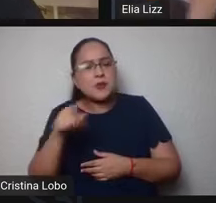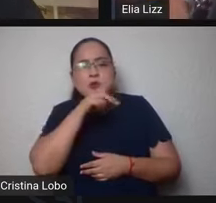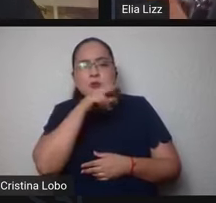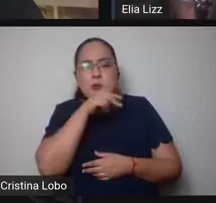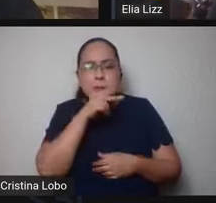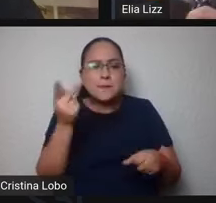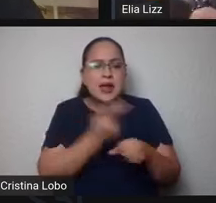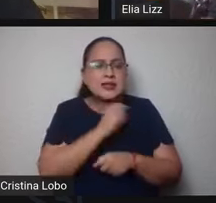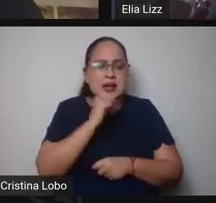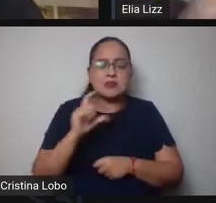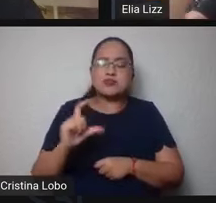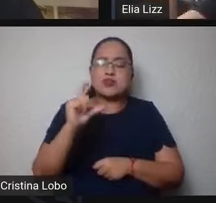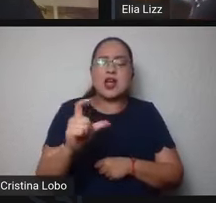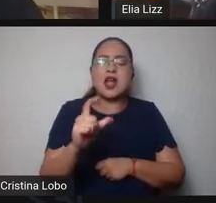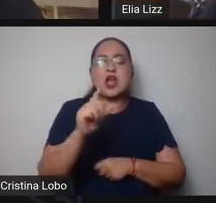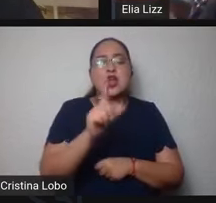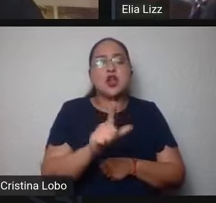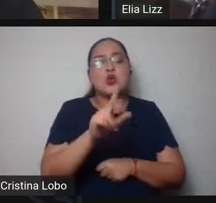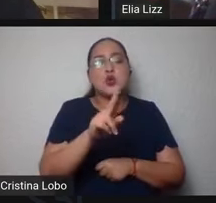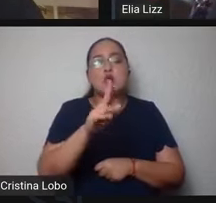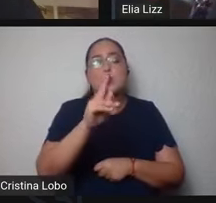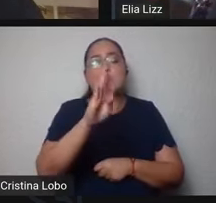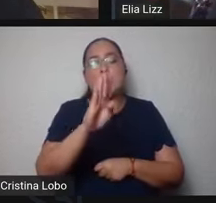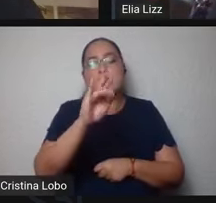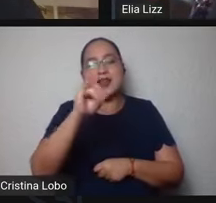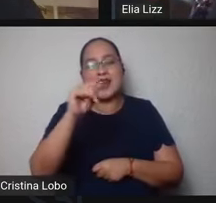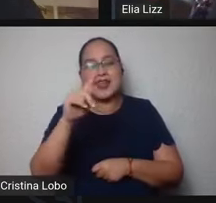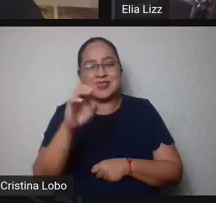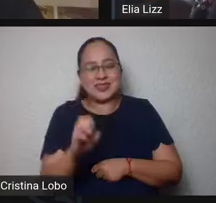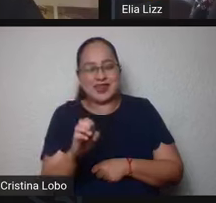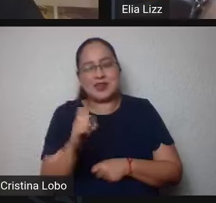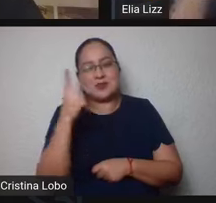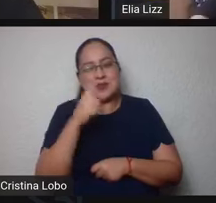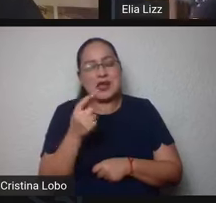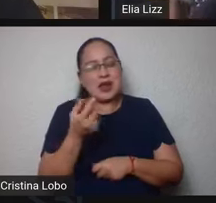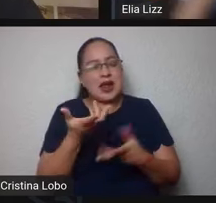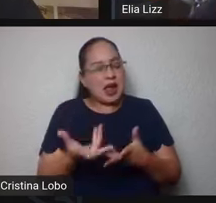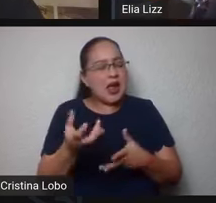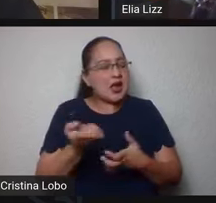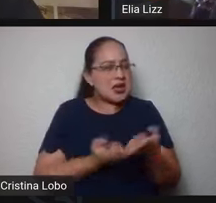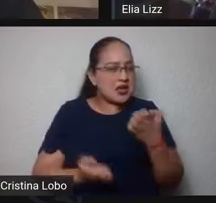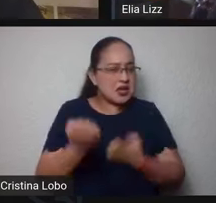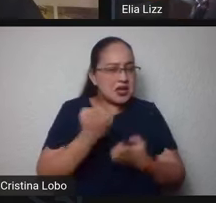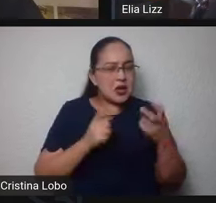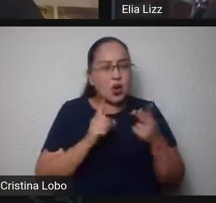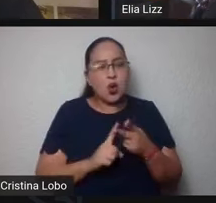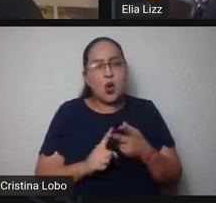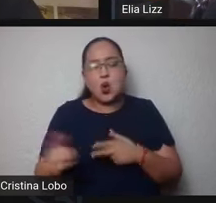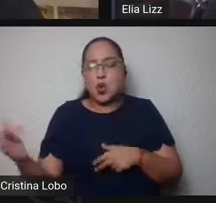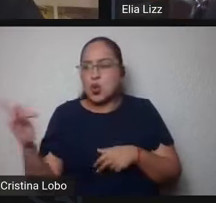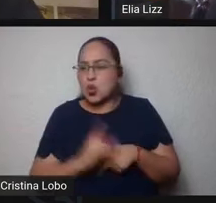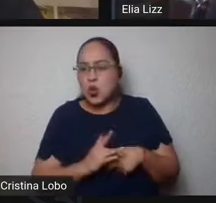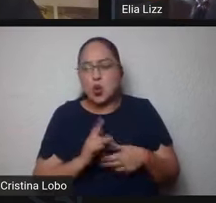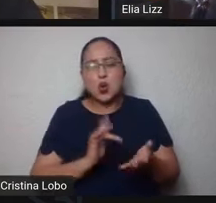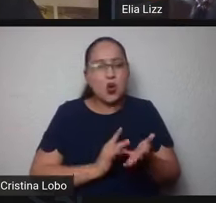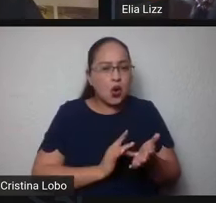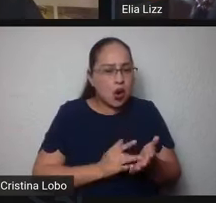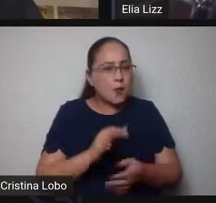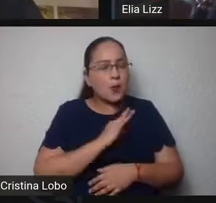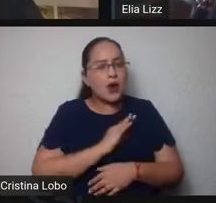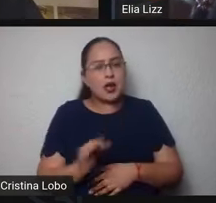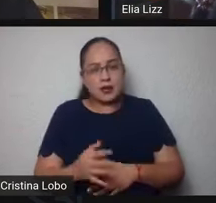está el lubricante, haga esto, le vamos a dar un tratamiento, unos ejercicios por aquí, exploraciones por allá, que una de las cosas que yo estoy